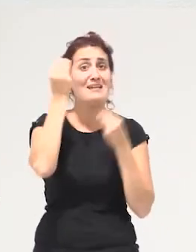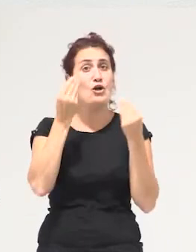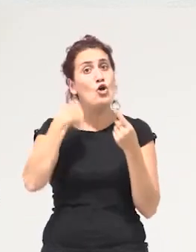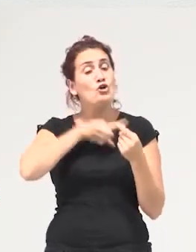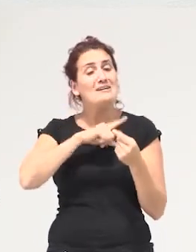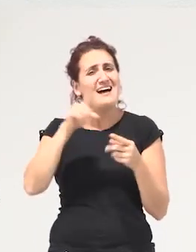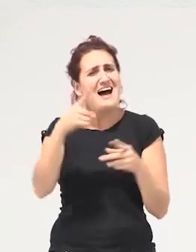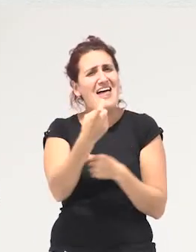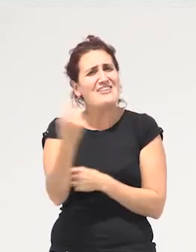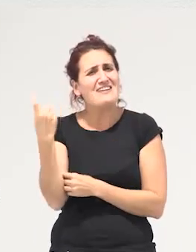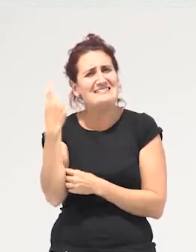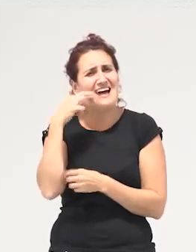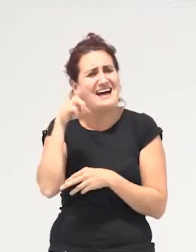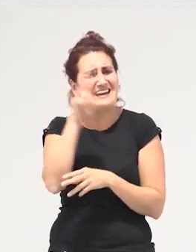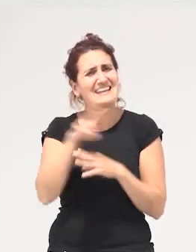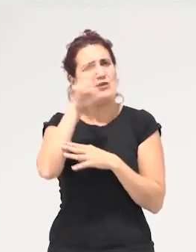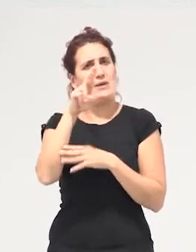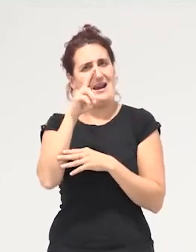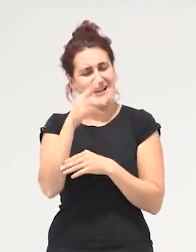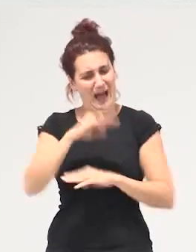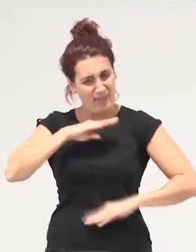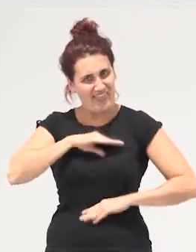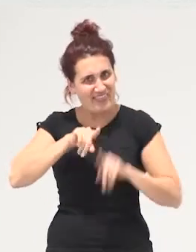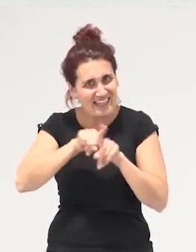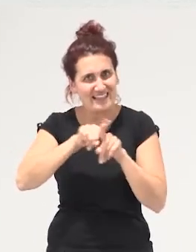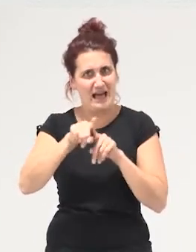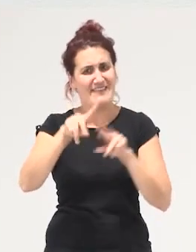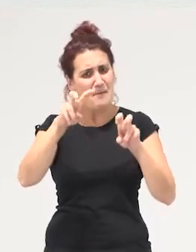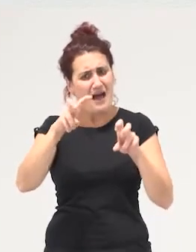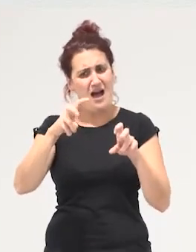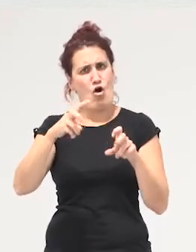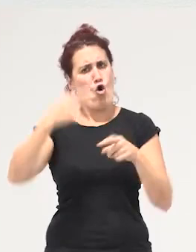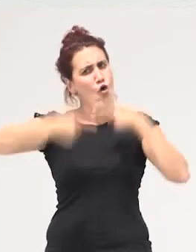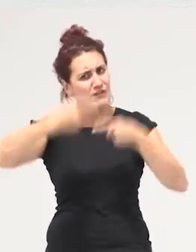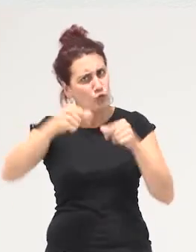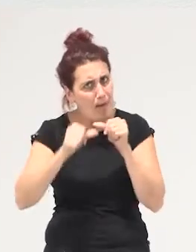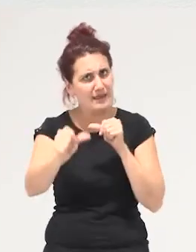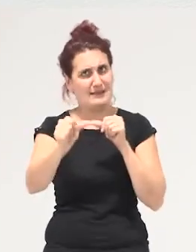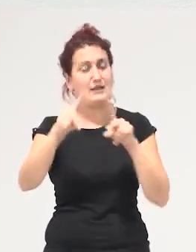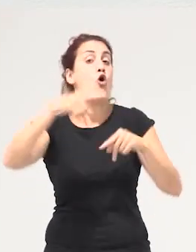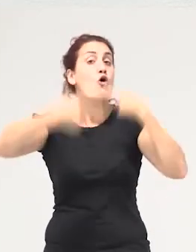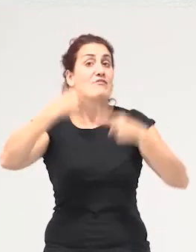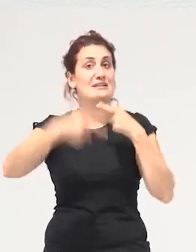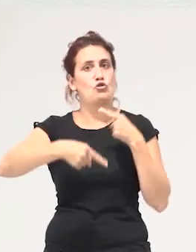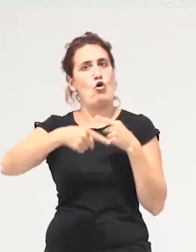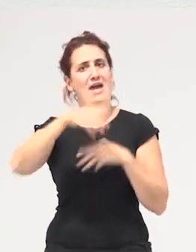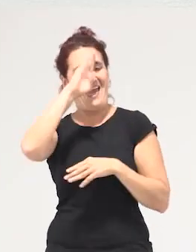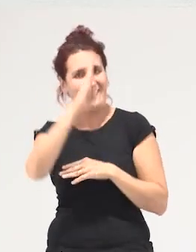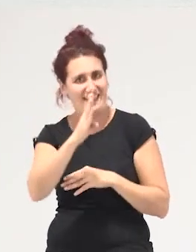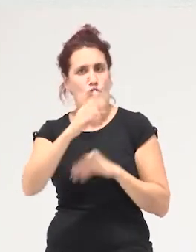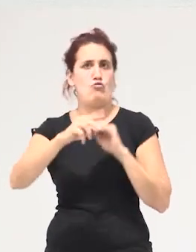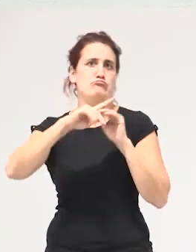esa capacidad crítica esa idea de conflicto desde los cuidados de conflicto heteropatriarcal de conflicto con el